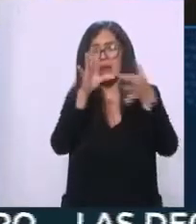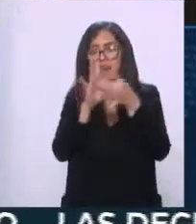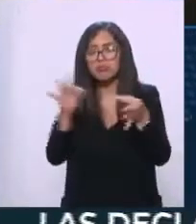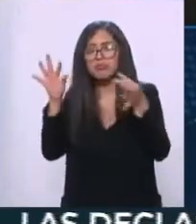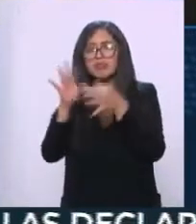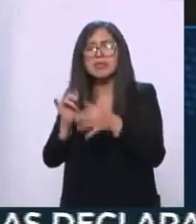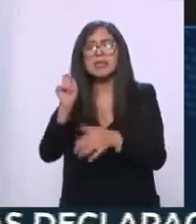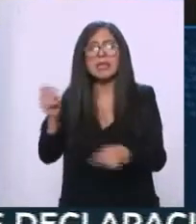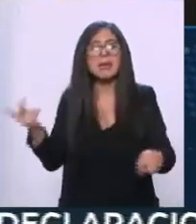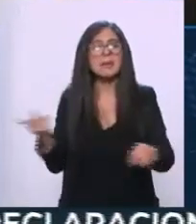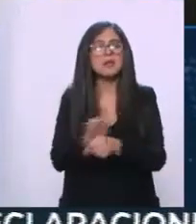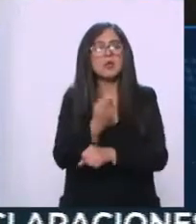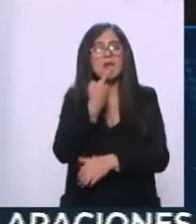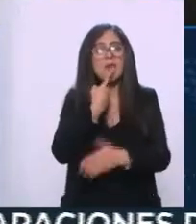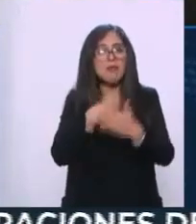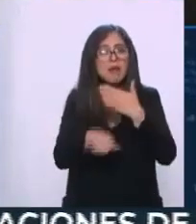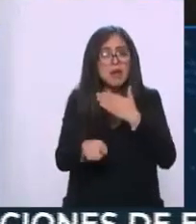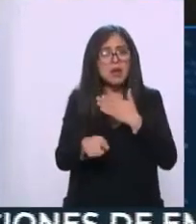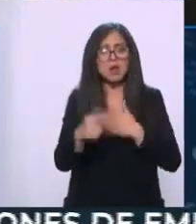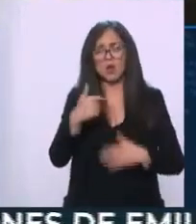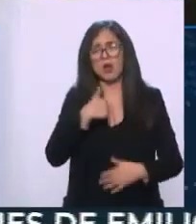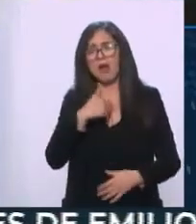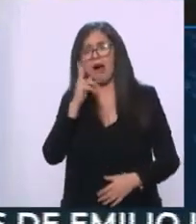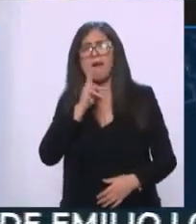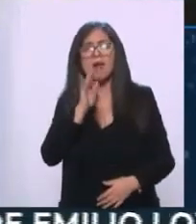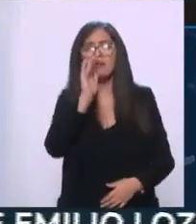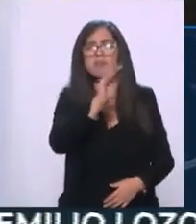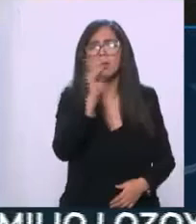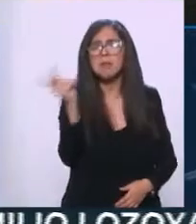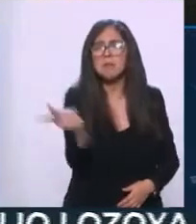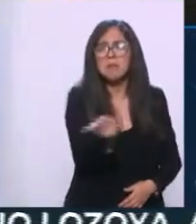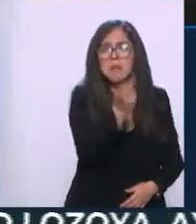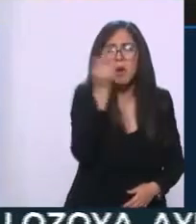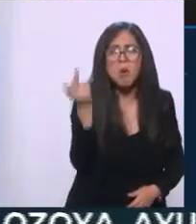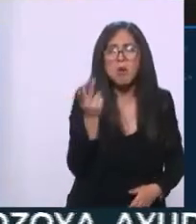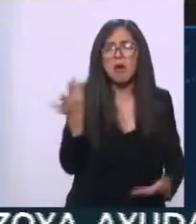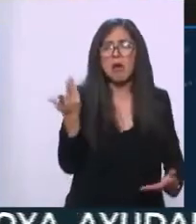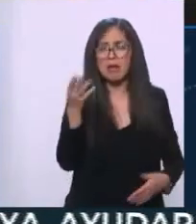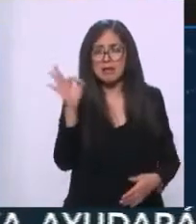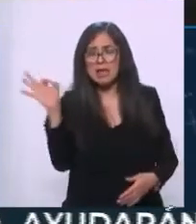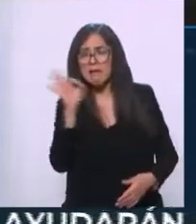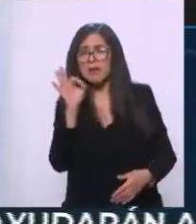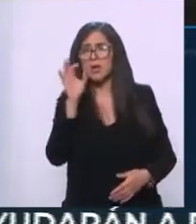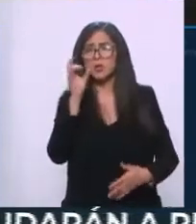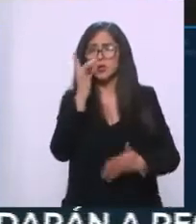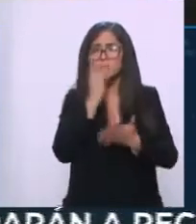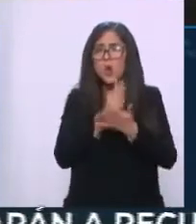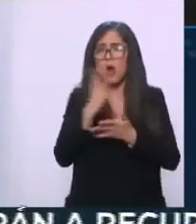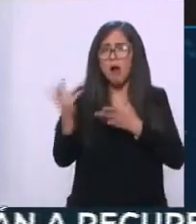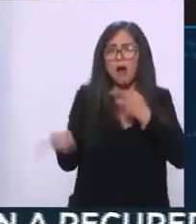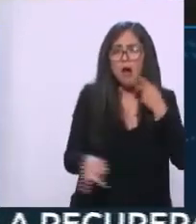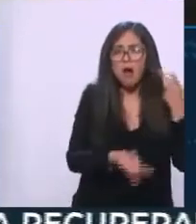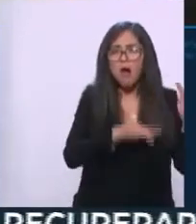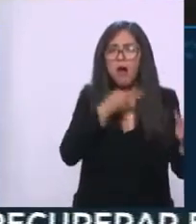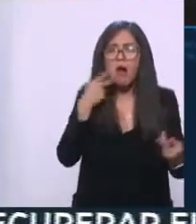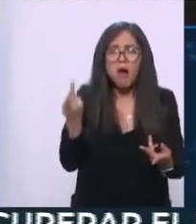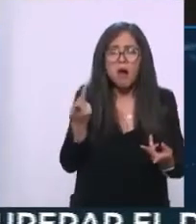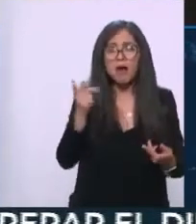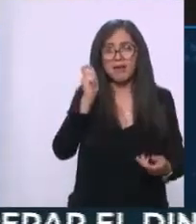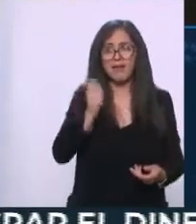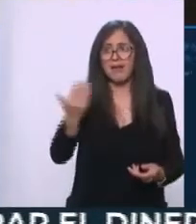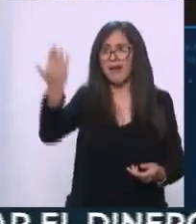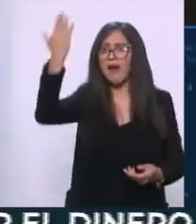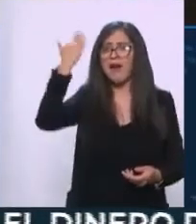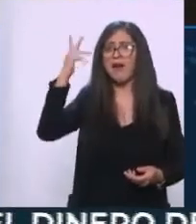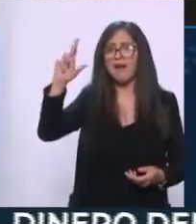esta declaración. Yo les preguntaba que si no solamente eran dichos, que si no iba a pasar como en